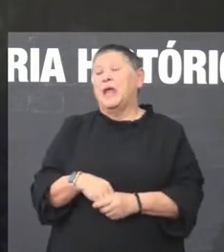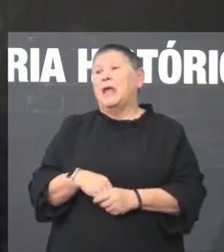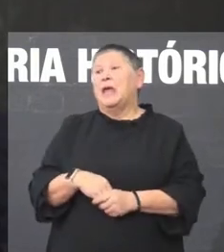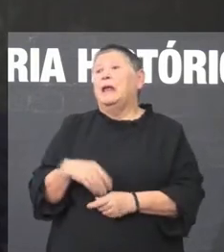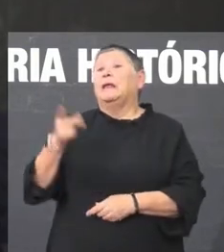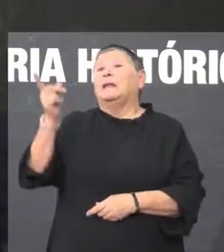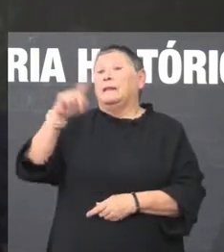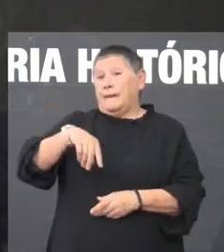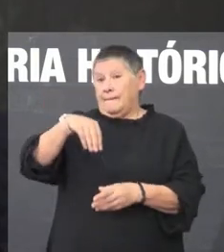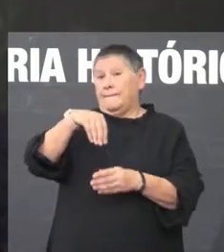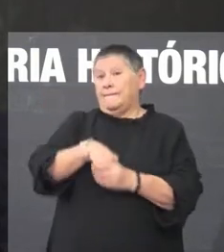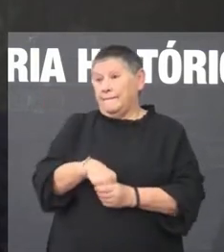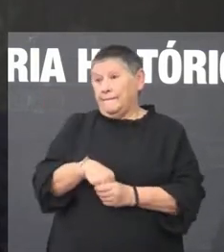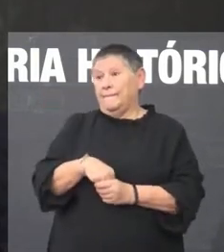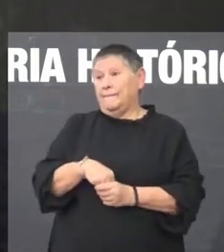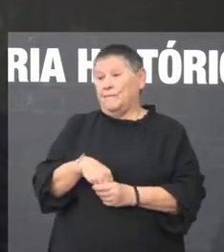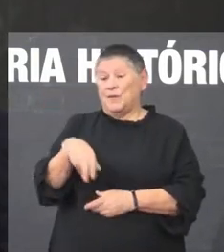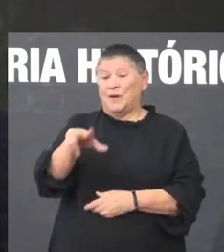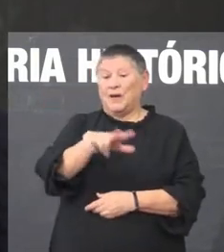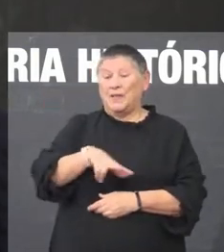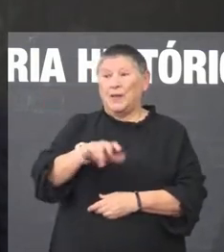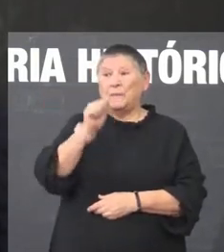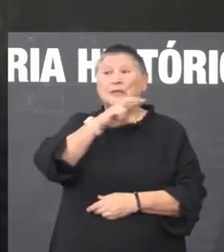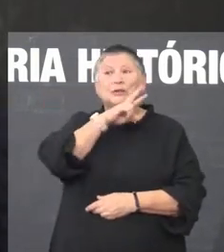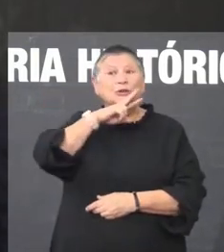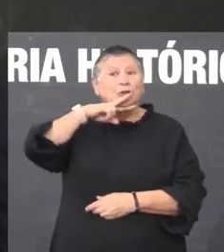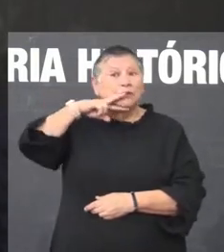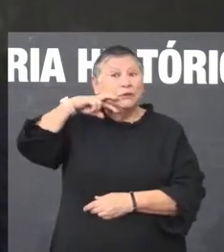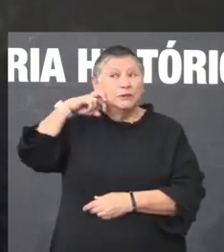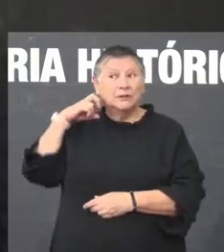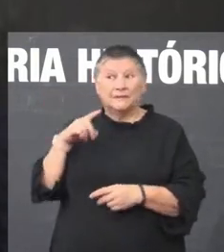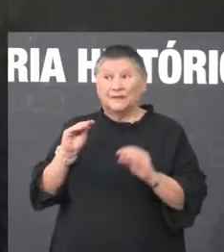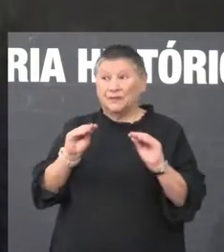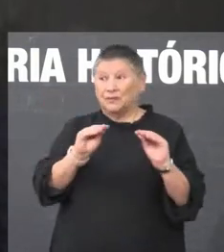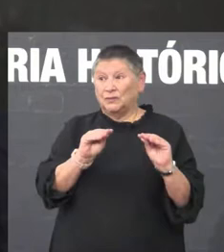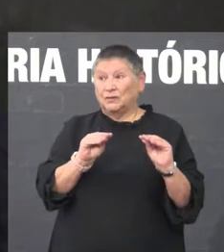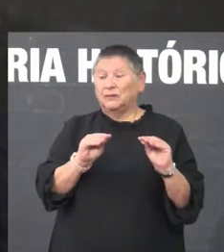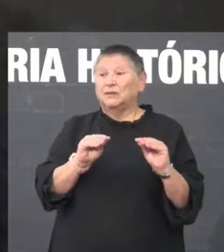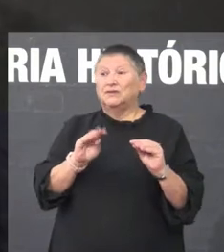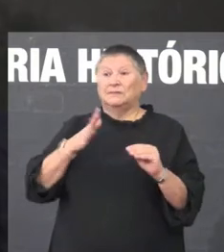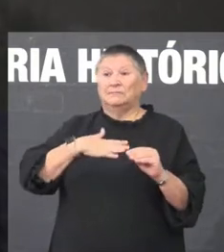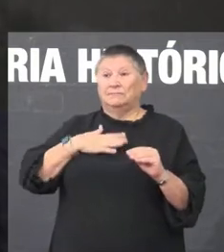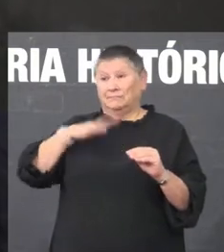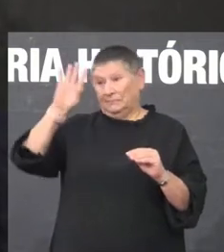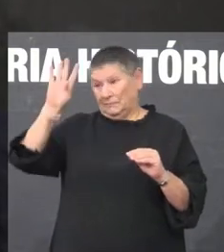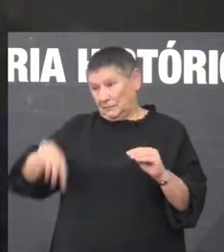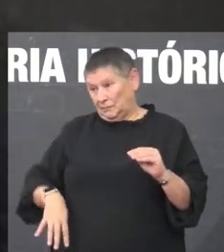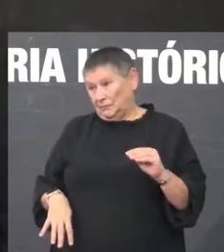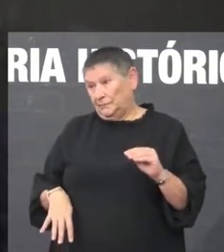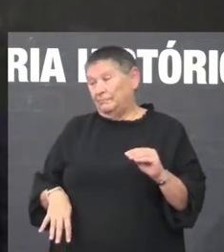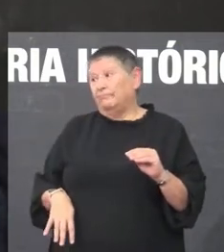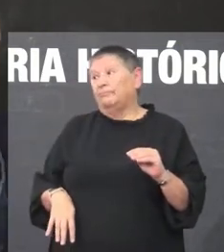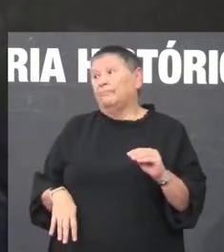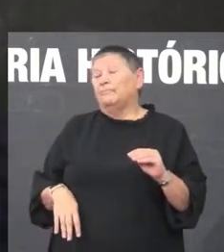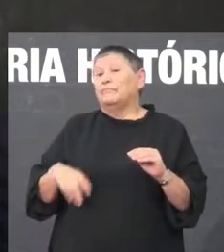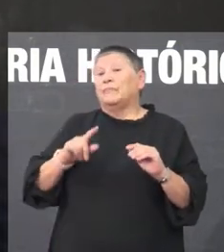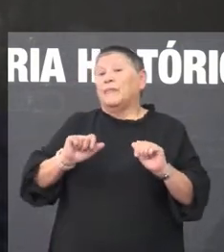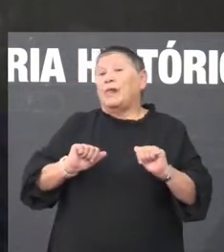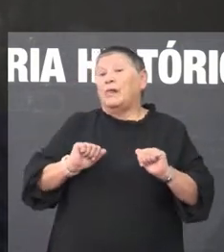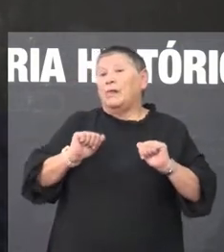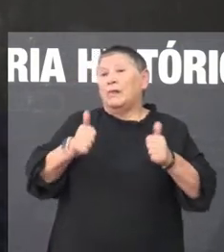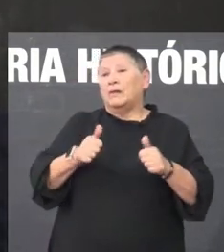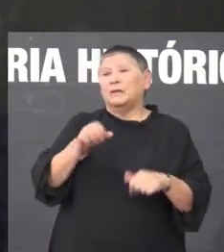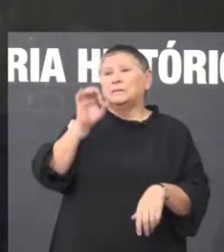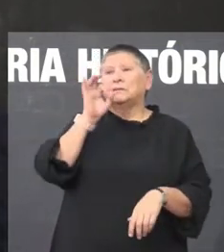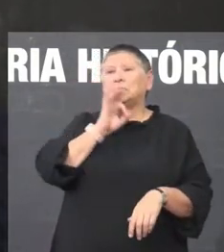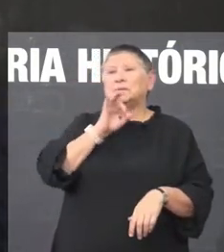Incluso los nacionalistas más conservadores catalanes, en los inicios del